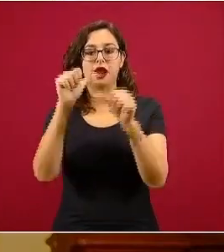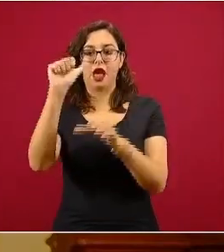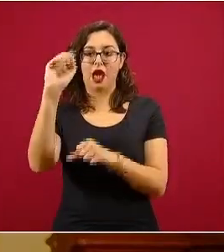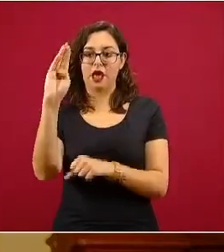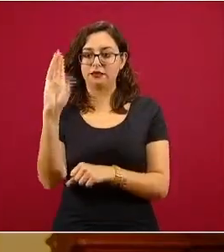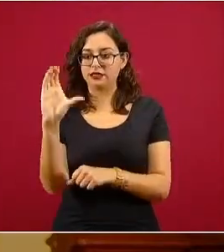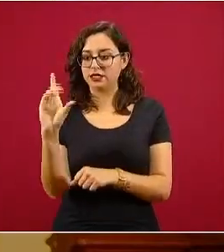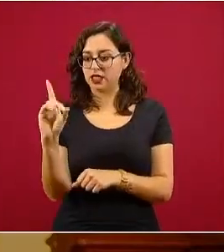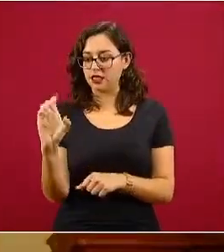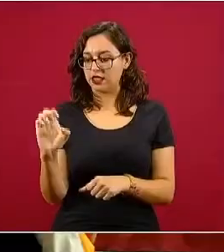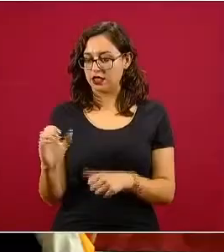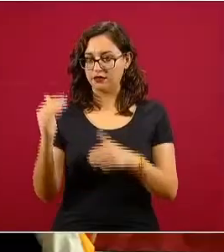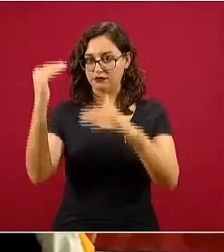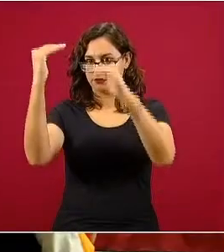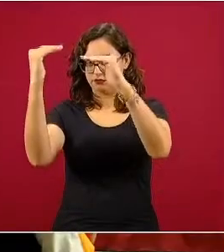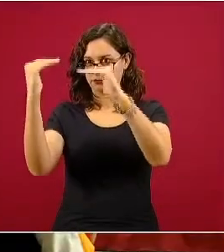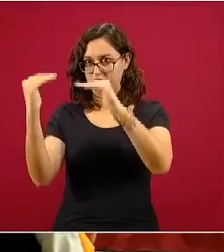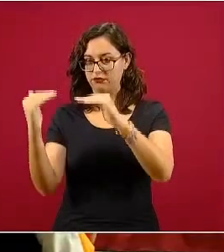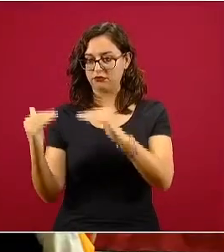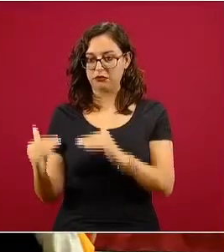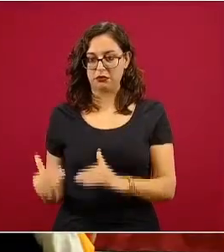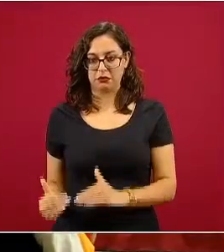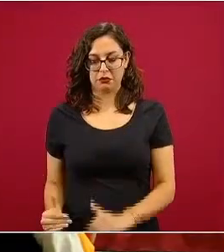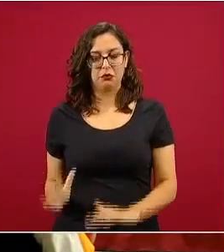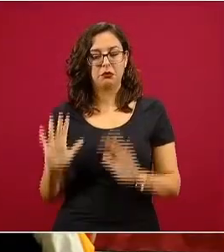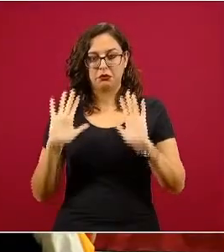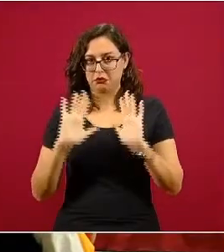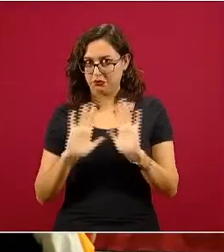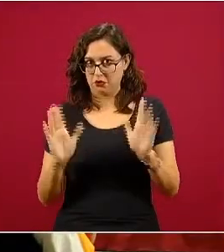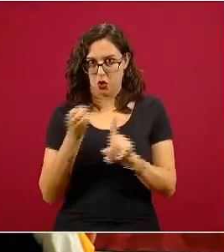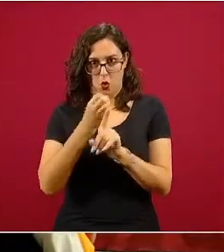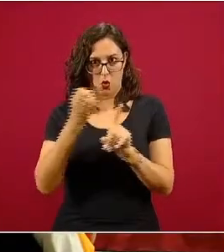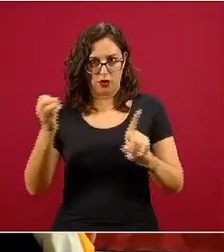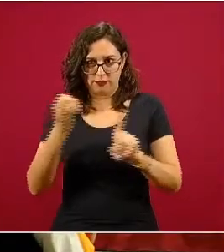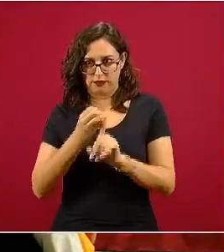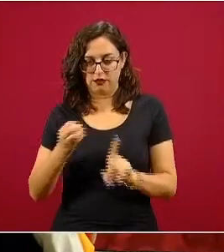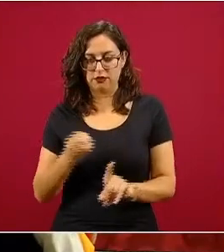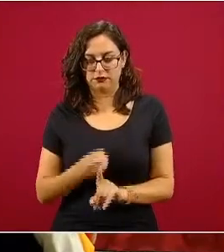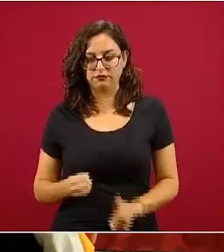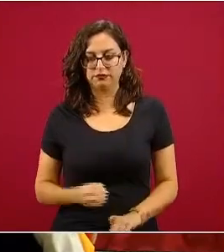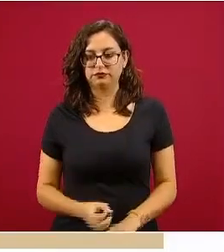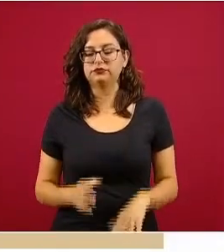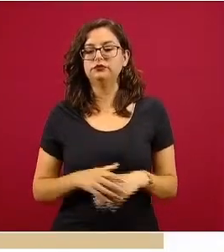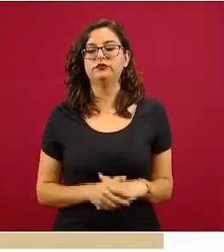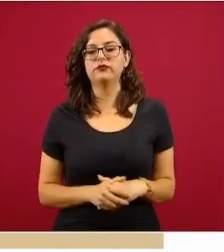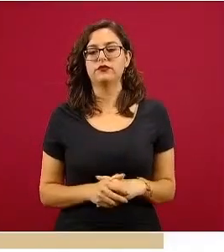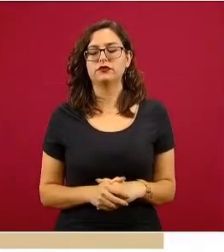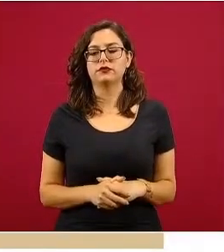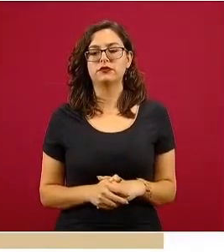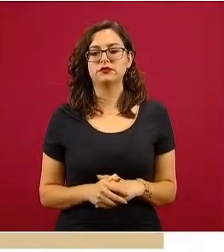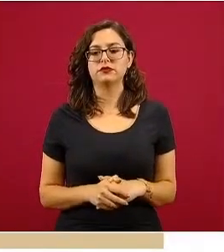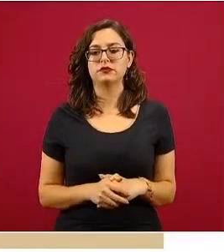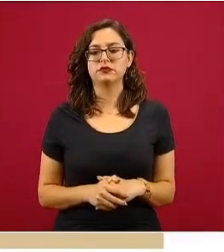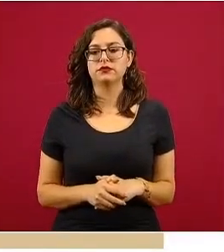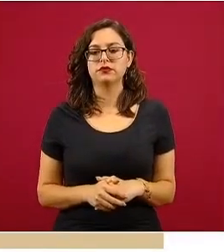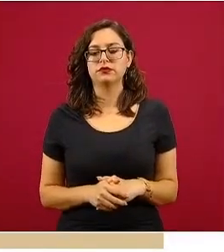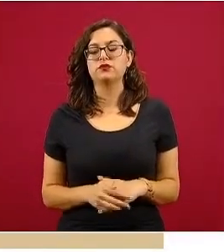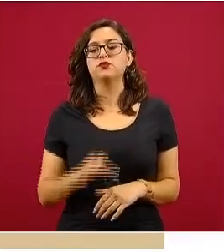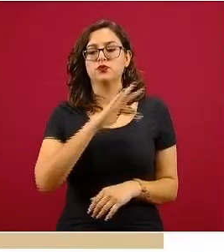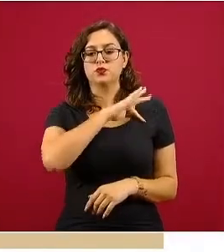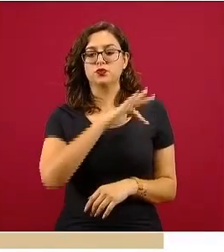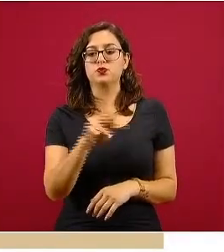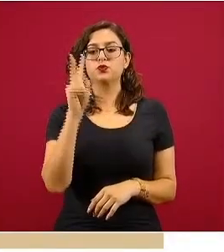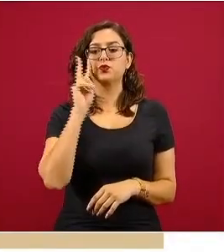alfabético, no hay ninguna predisposición a algún estado en específico, y vamos a ir revisando las curvas. Explicamos en este